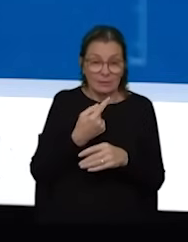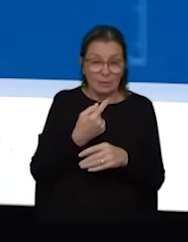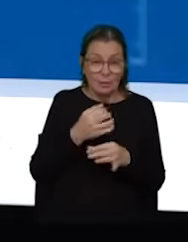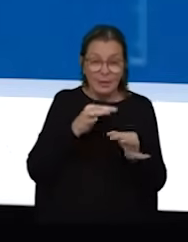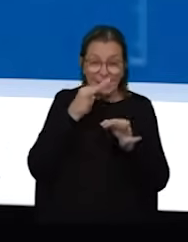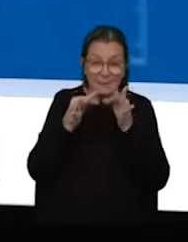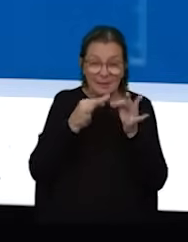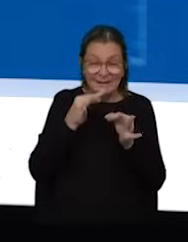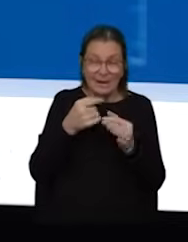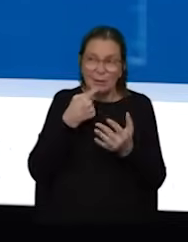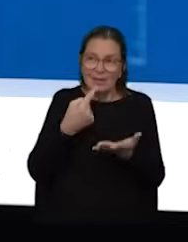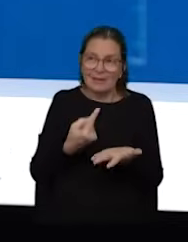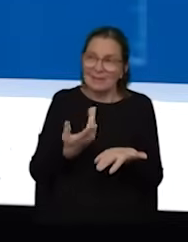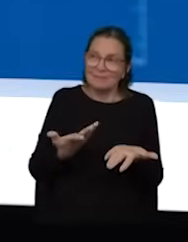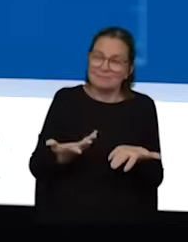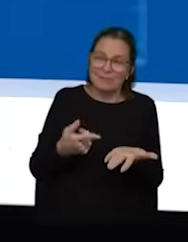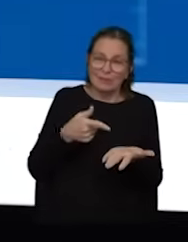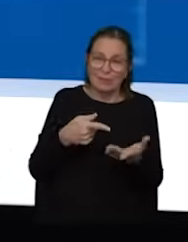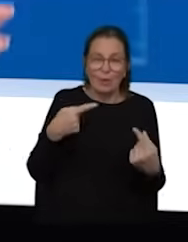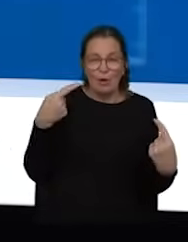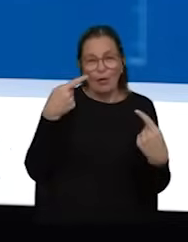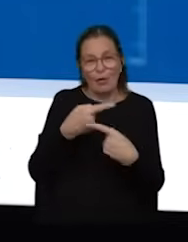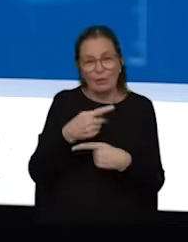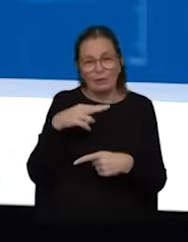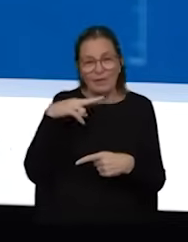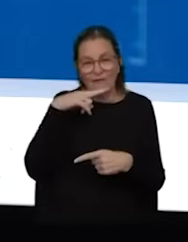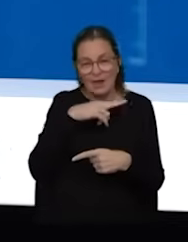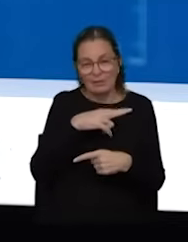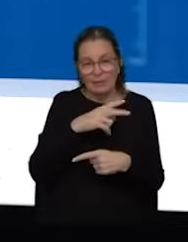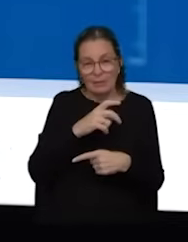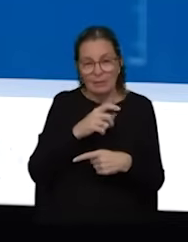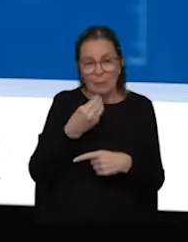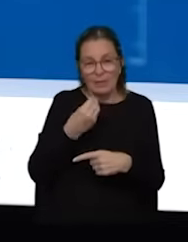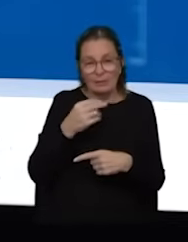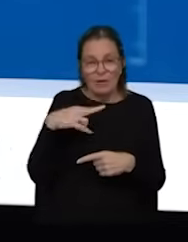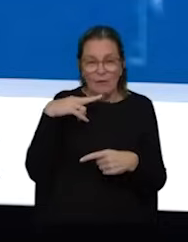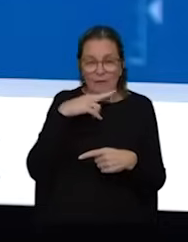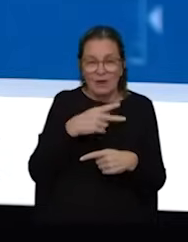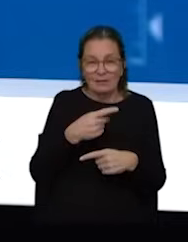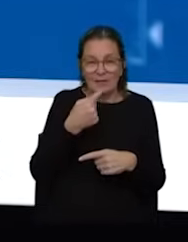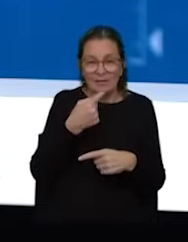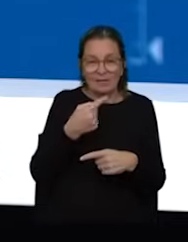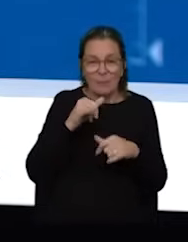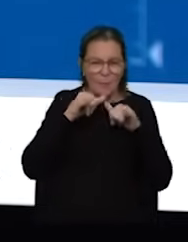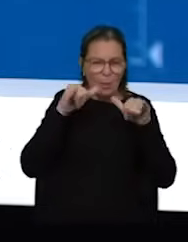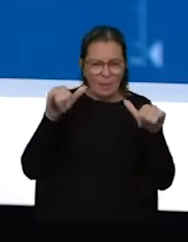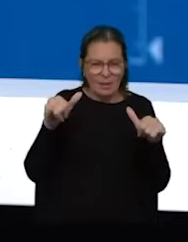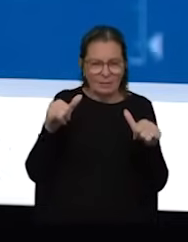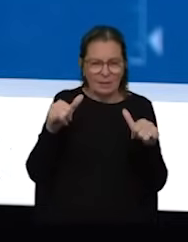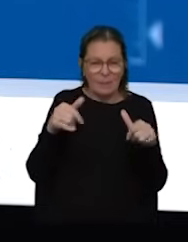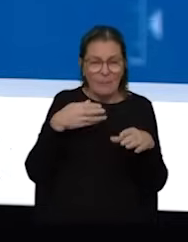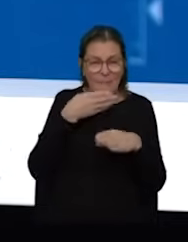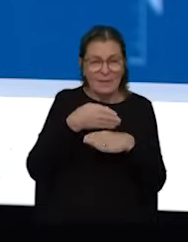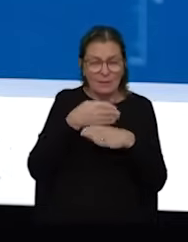argumento que se da de que esto es para combatir las noticias falsas no me gustaría saber cuáles son las noticias falsas que se propagan a través de